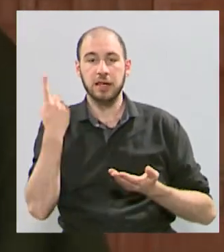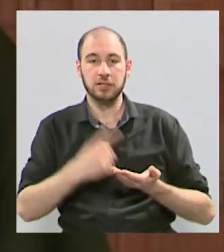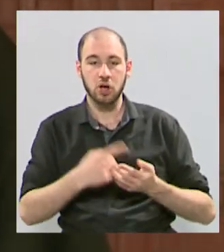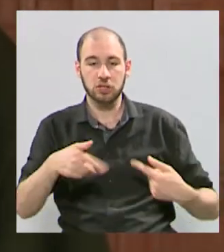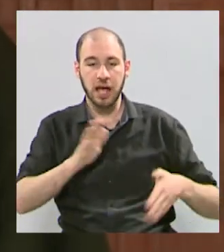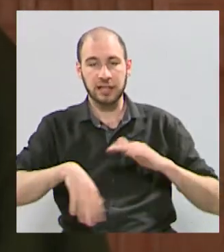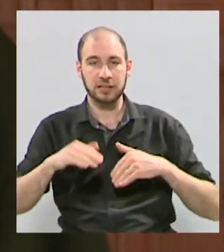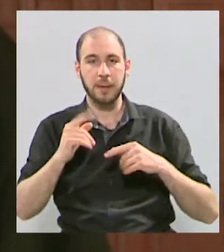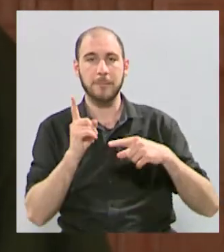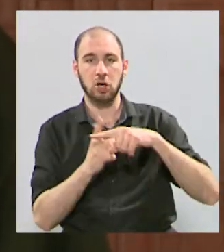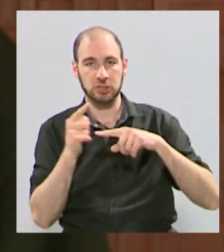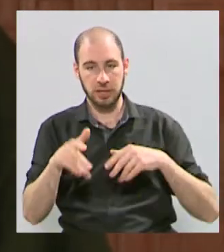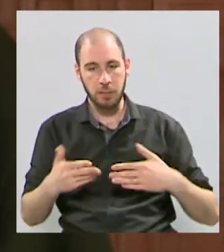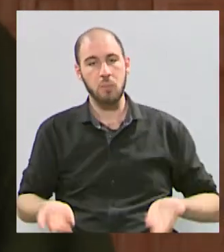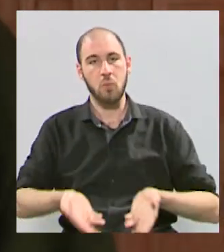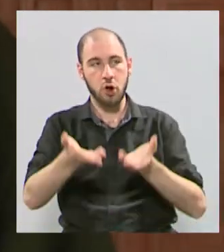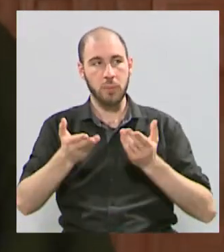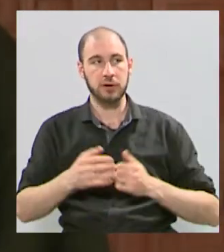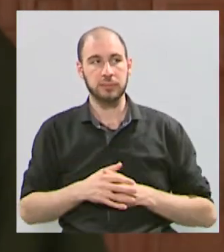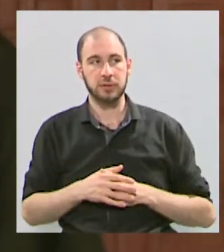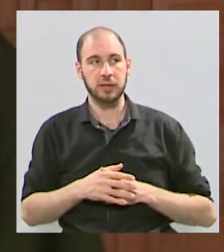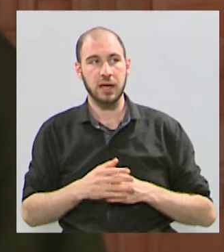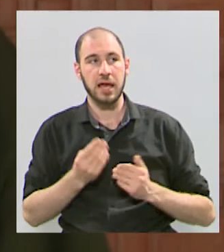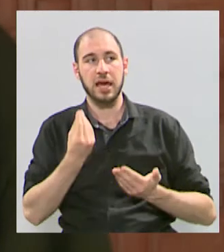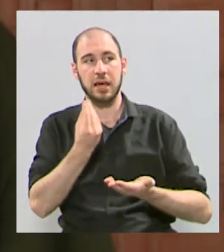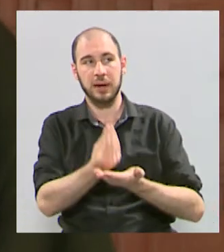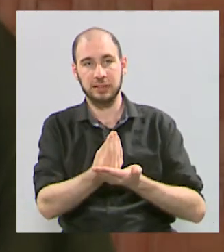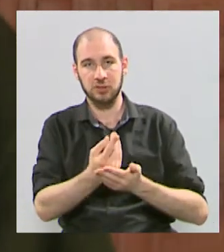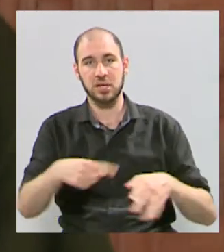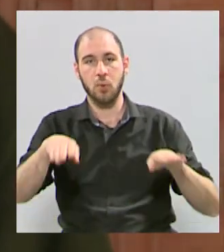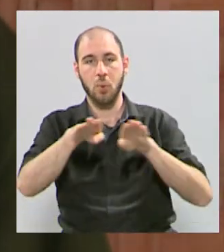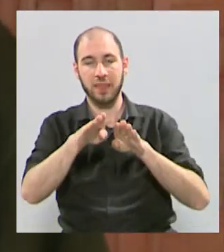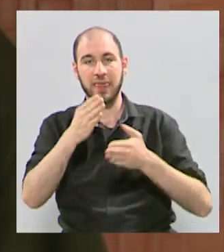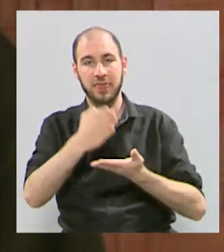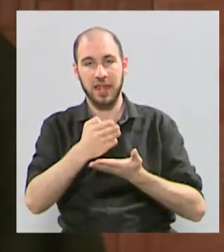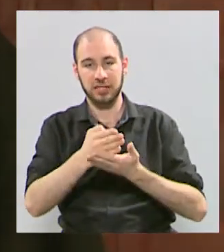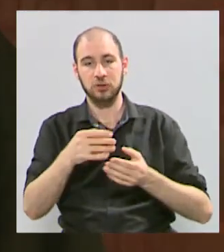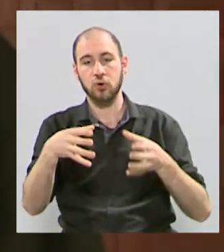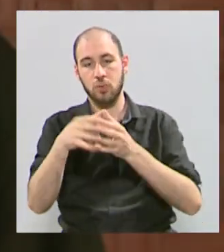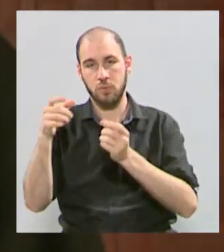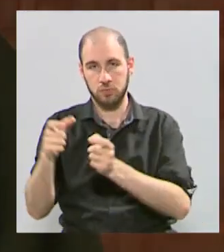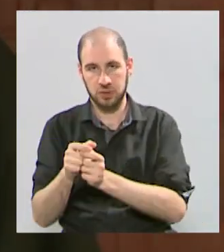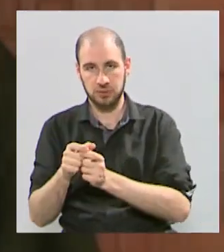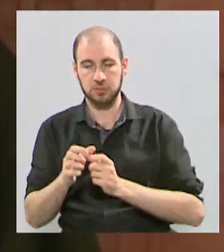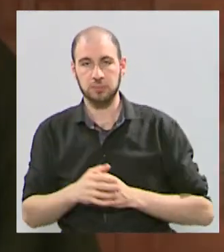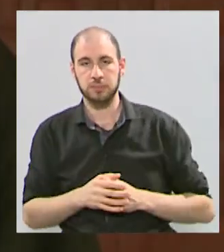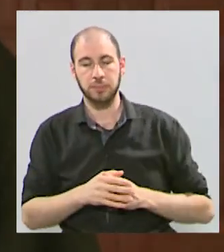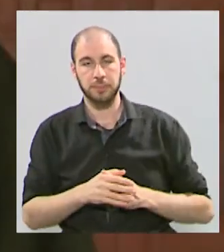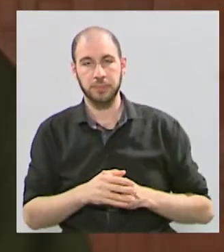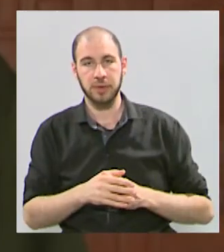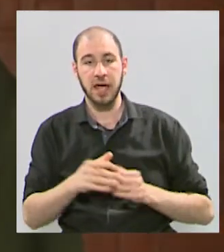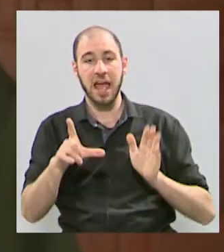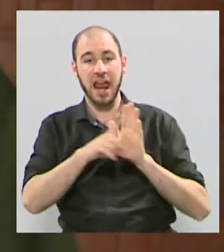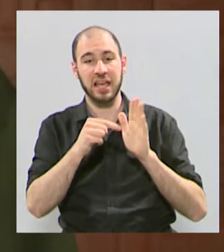acción afirmativa que promuevan la representación y la igualdad de derechos de esas minorías. Creo